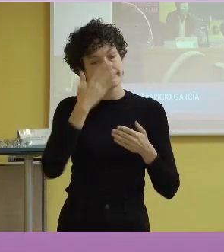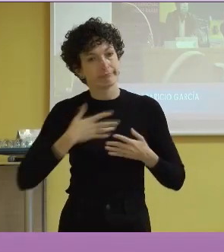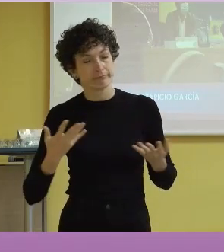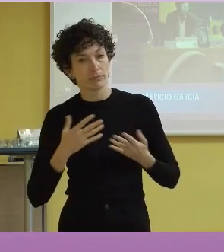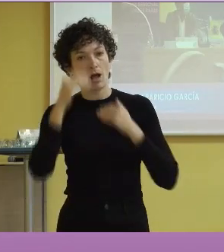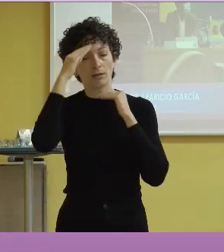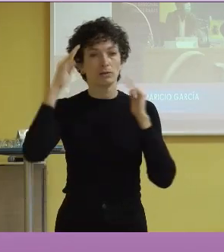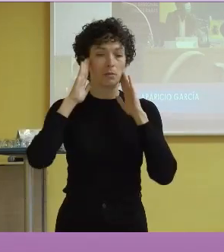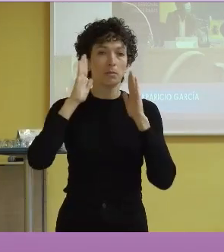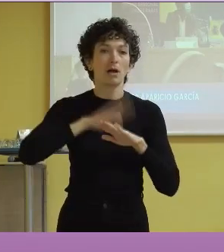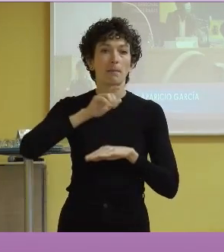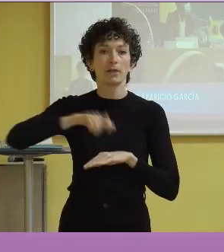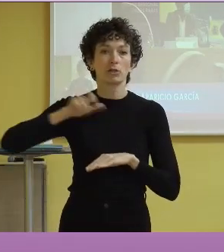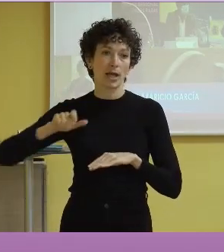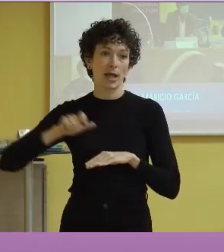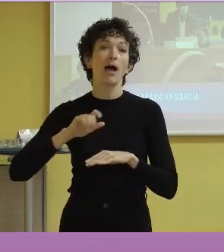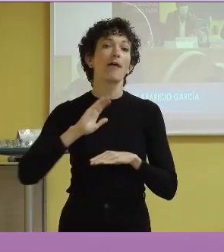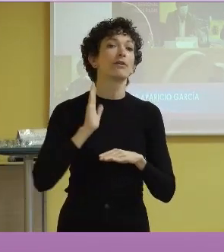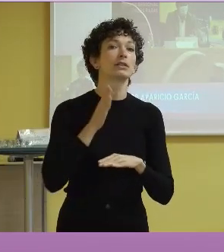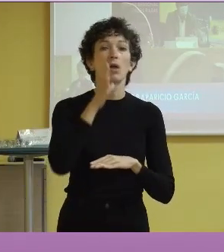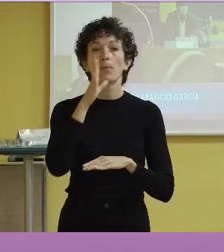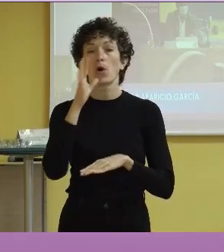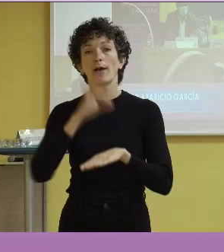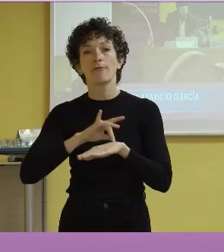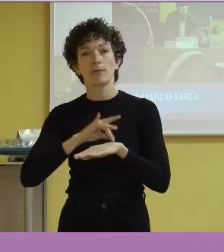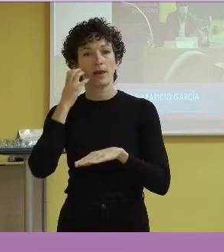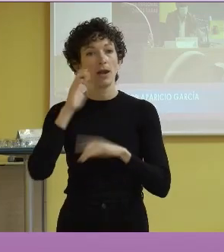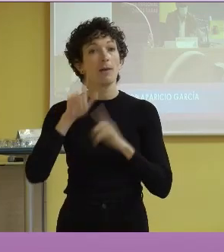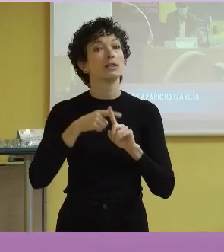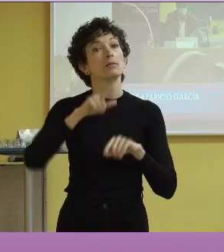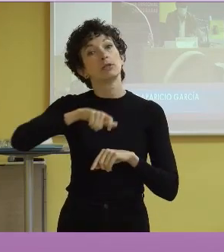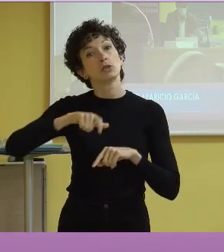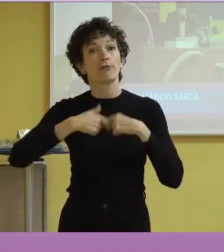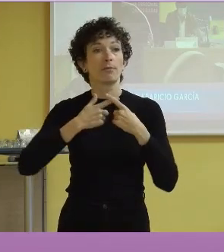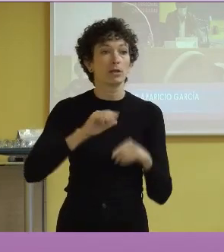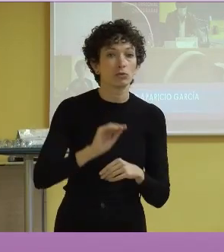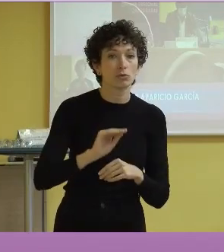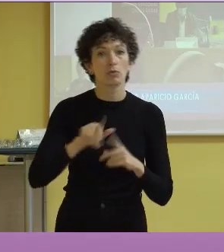la atención a personas afectadas por una enfermedad rara y sus familias y cuidadores.